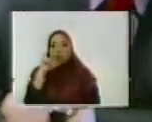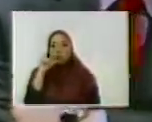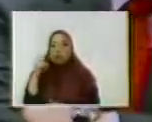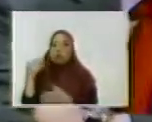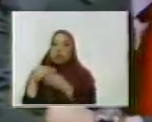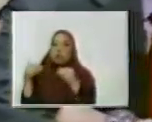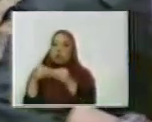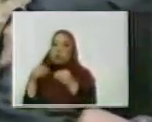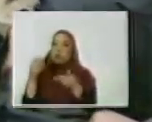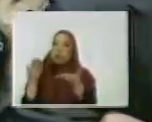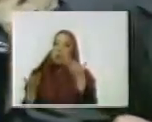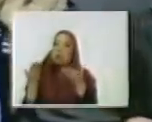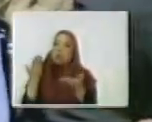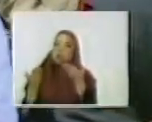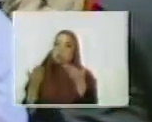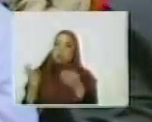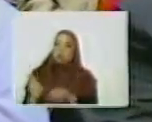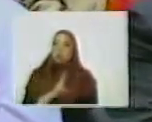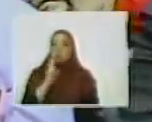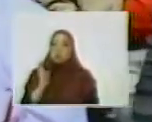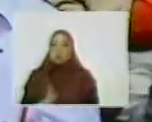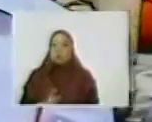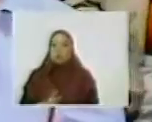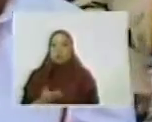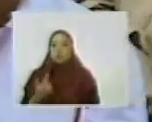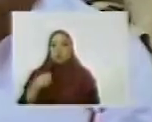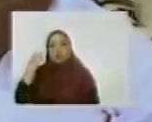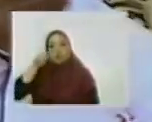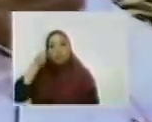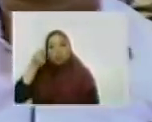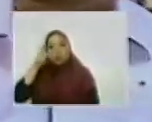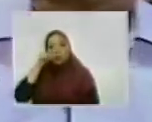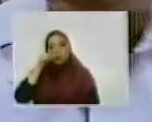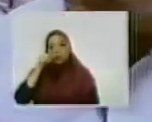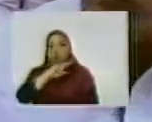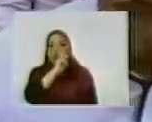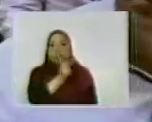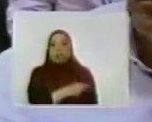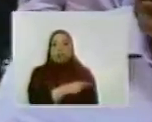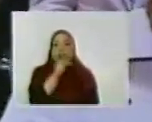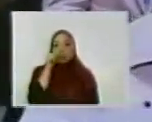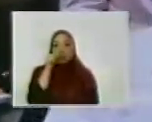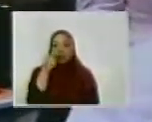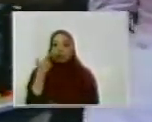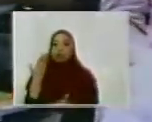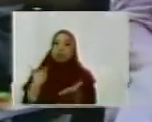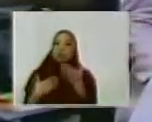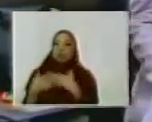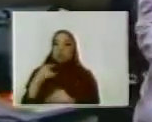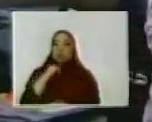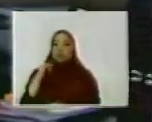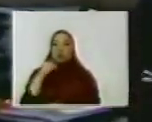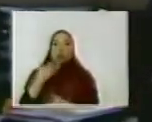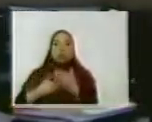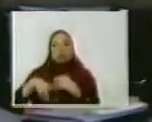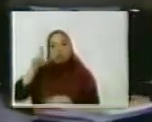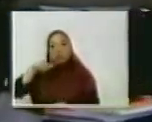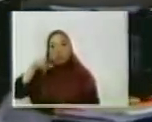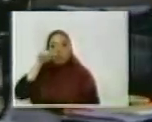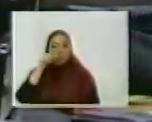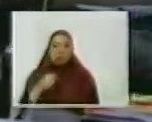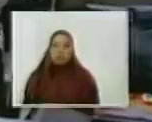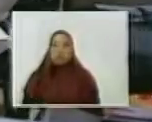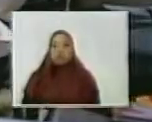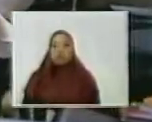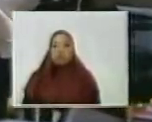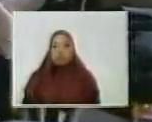divisa estable, usable, creíble y fuerte para el intercambio comercial sin